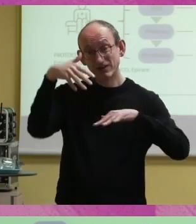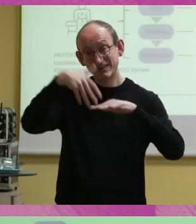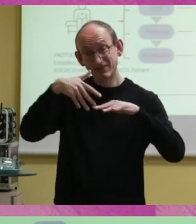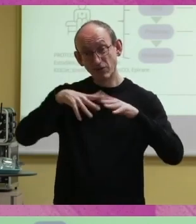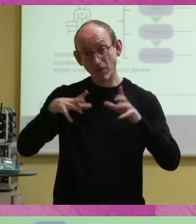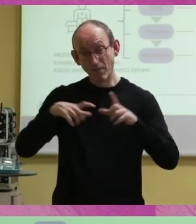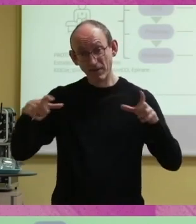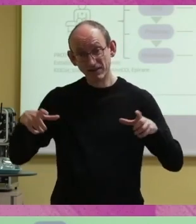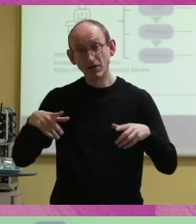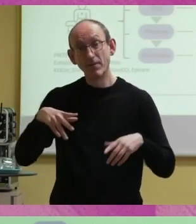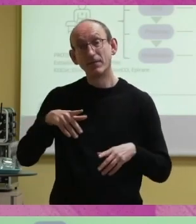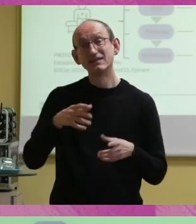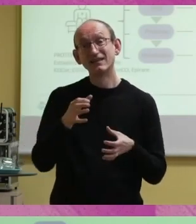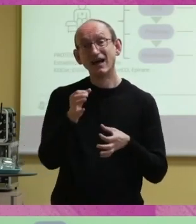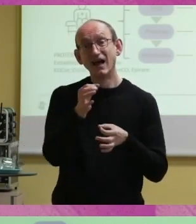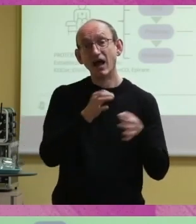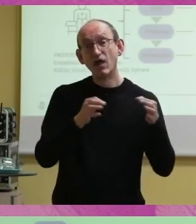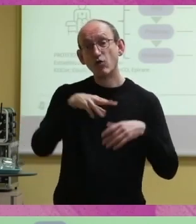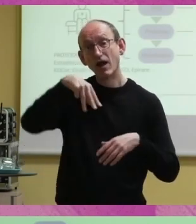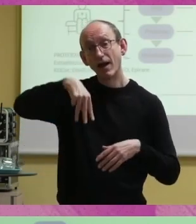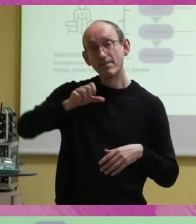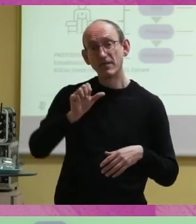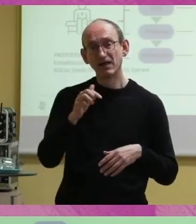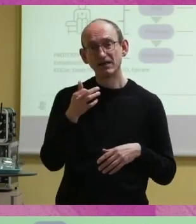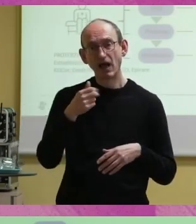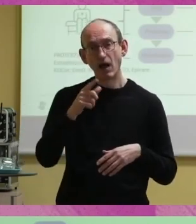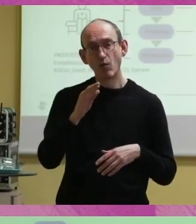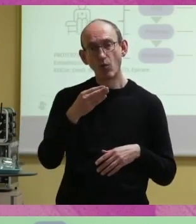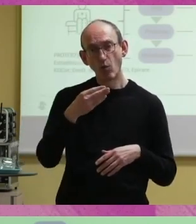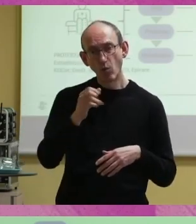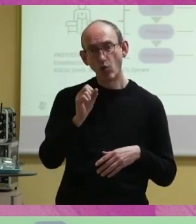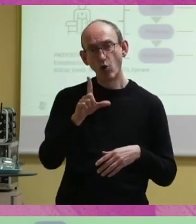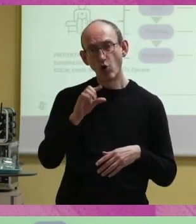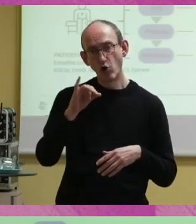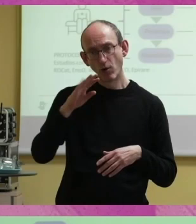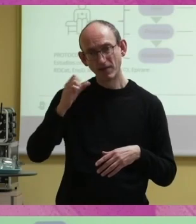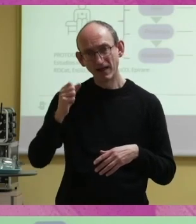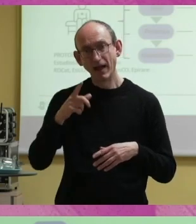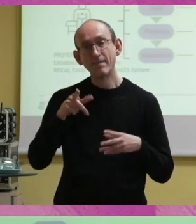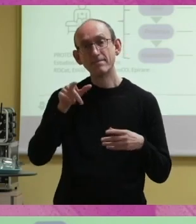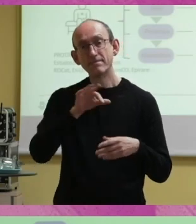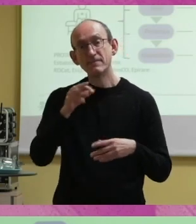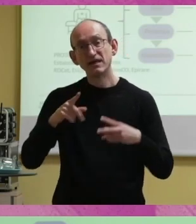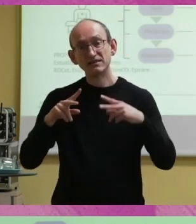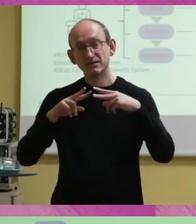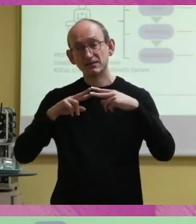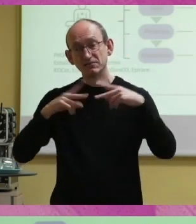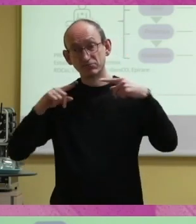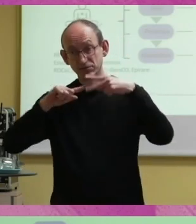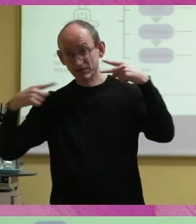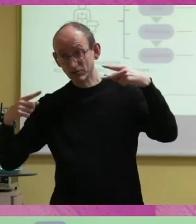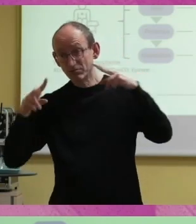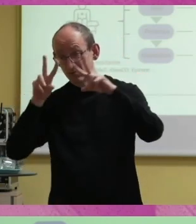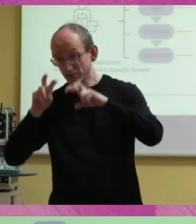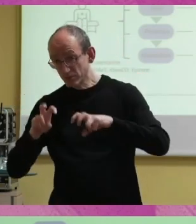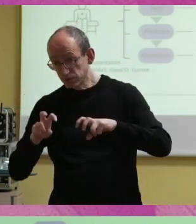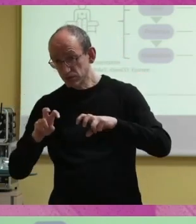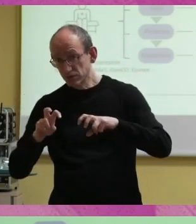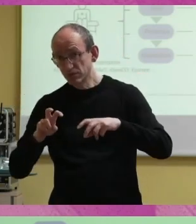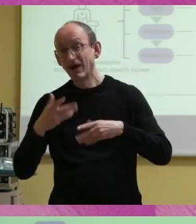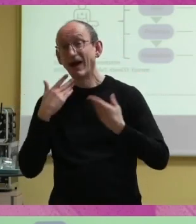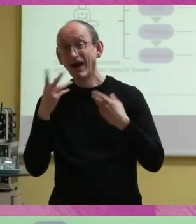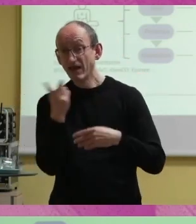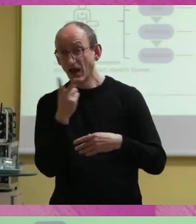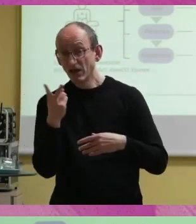mucho más amplia con el estudio de exomas, vamos a diagnosticar más de 500 enfermedades a nivel